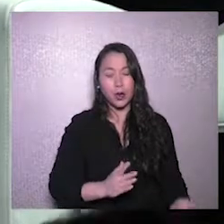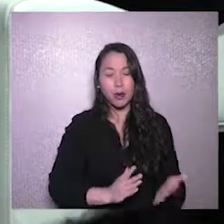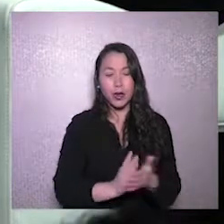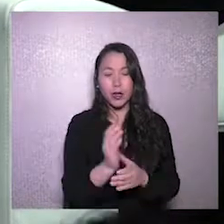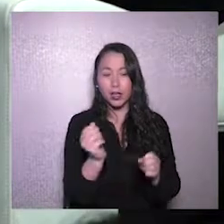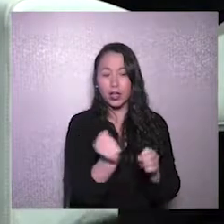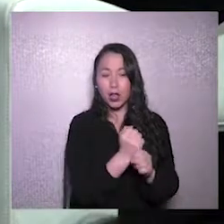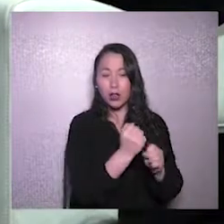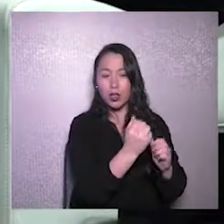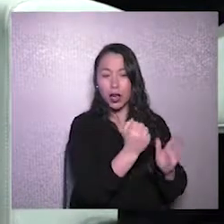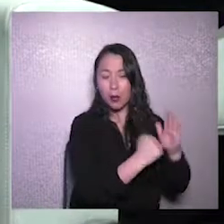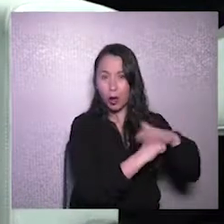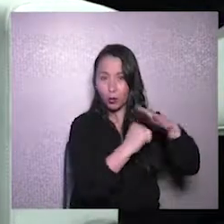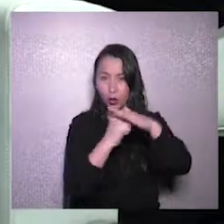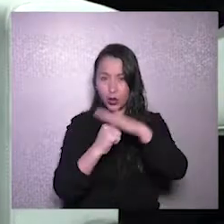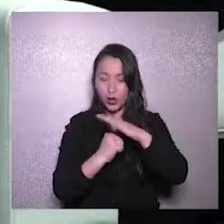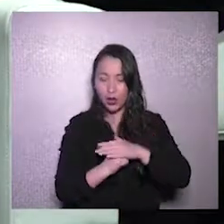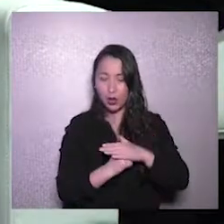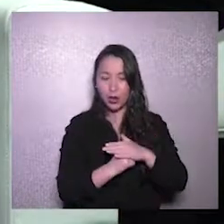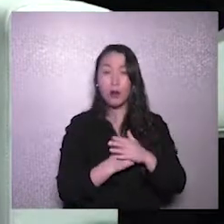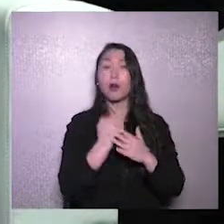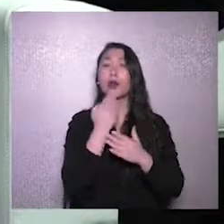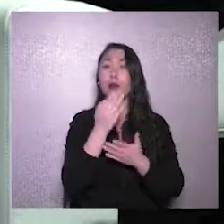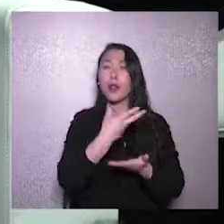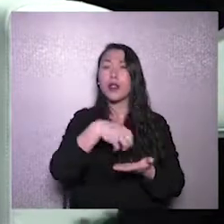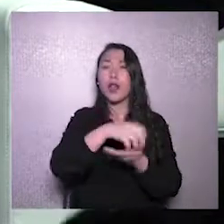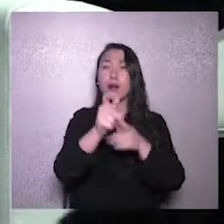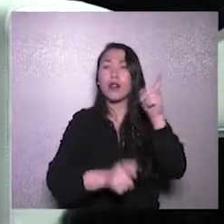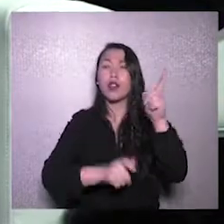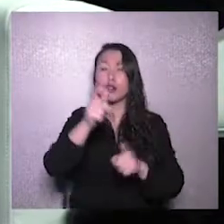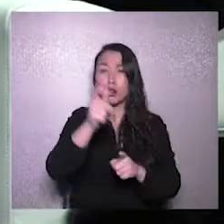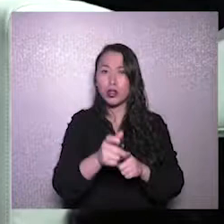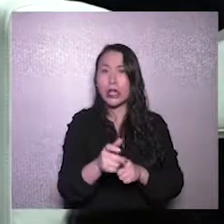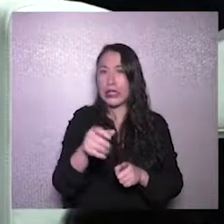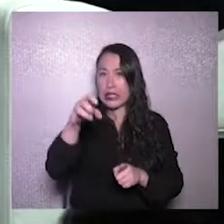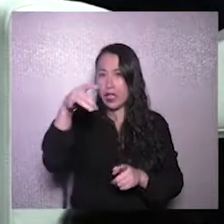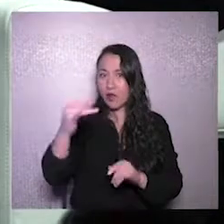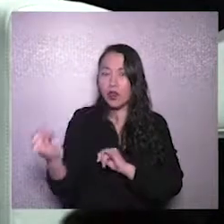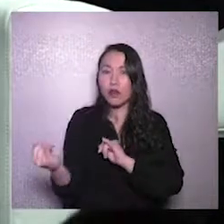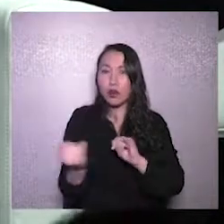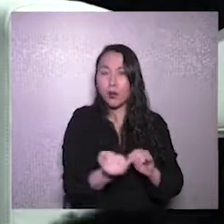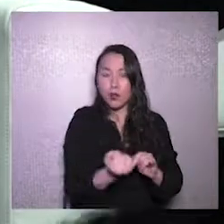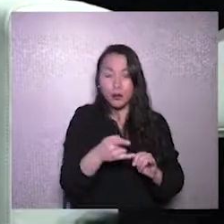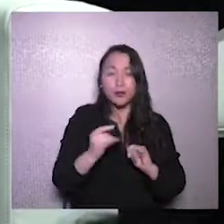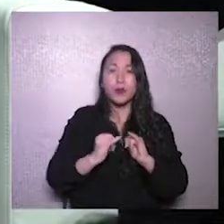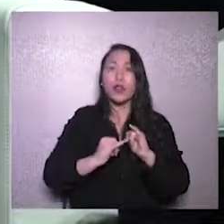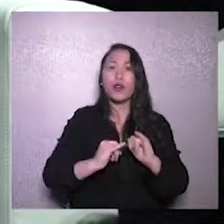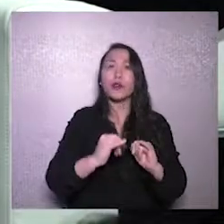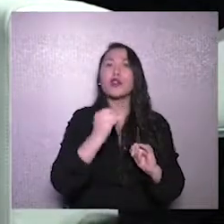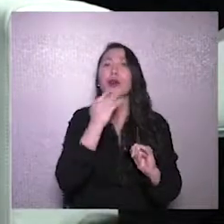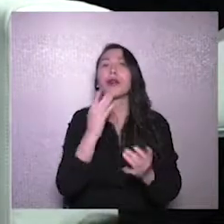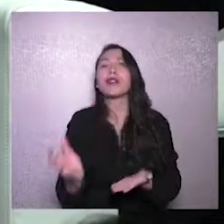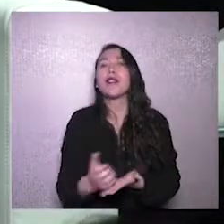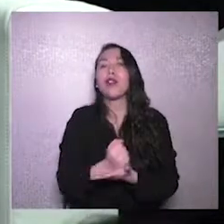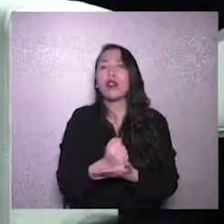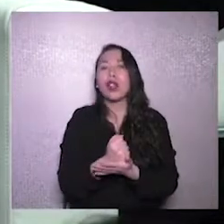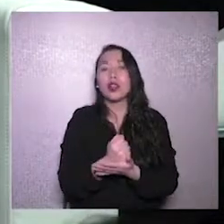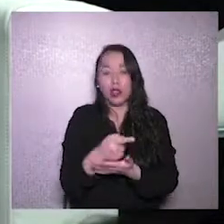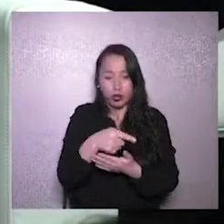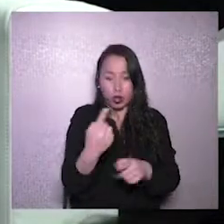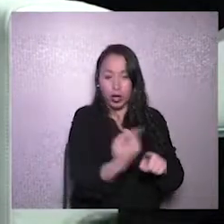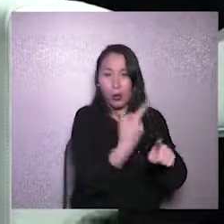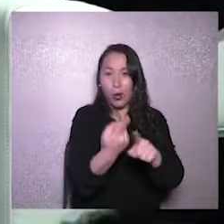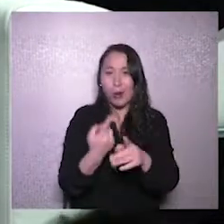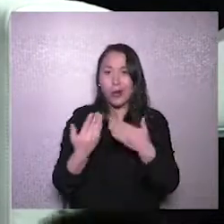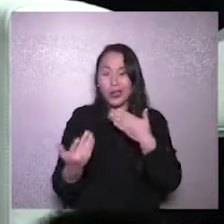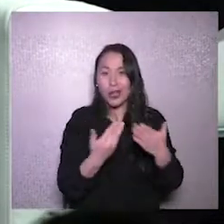pero también desde las personas de la población que maneje información. Y la información también se obtiene con lo que estamos hablando.